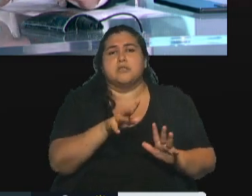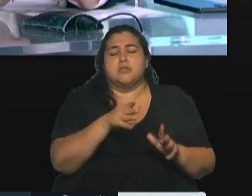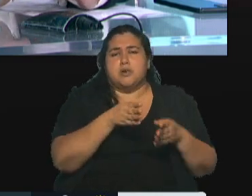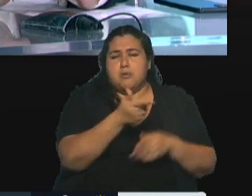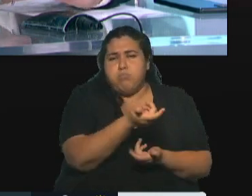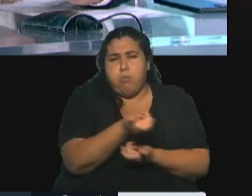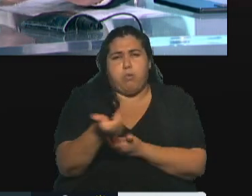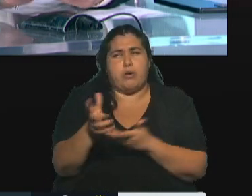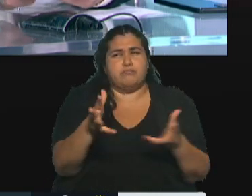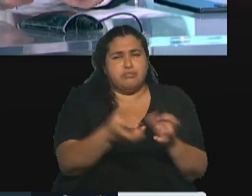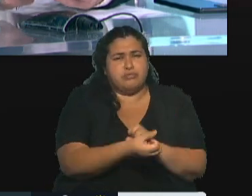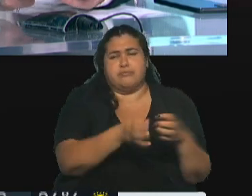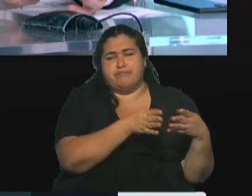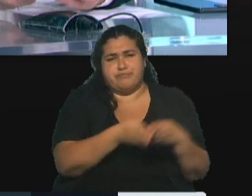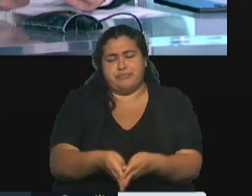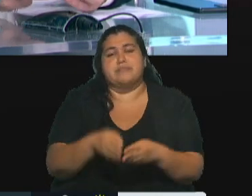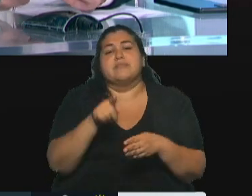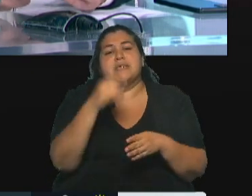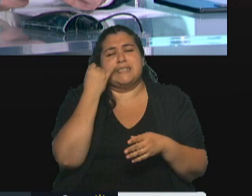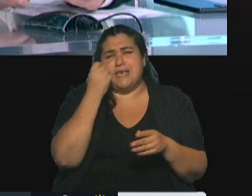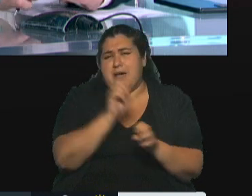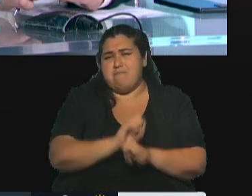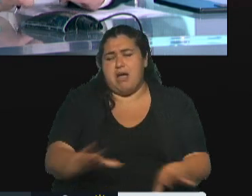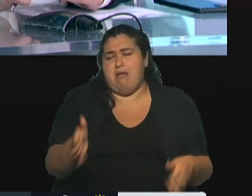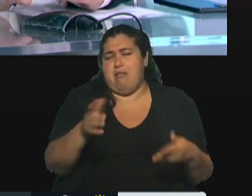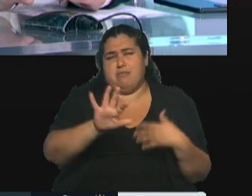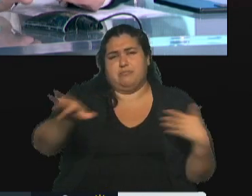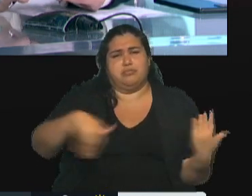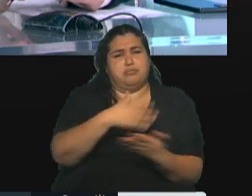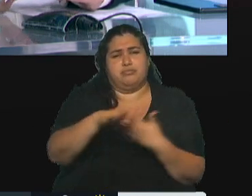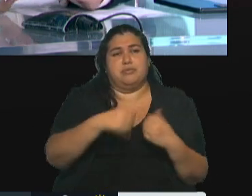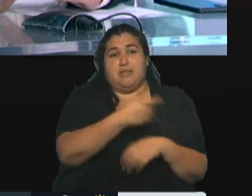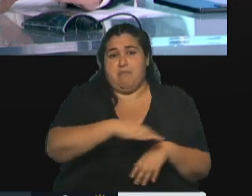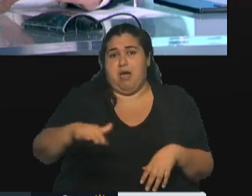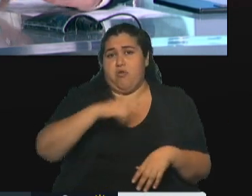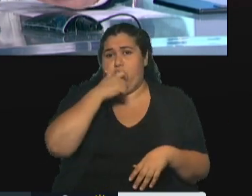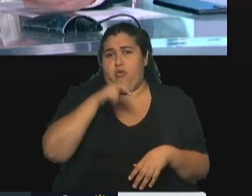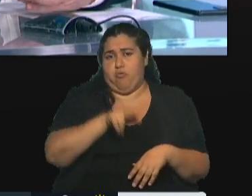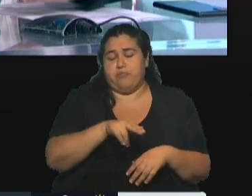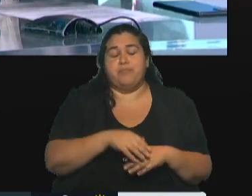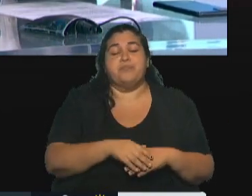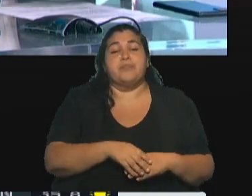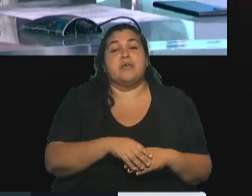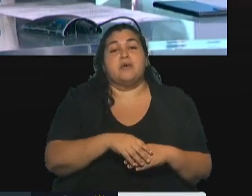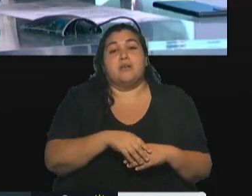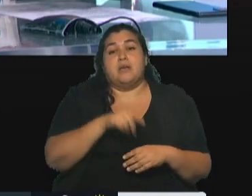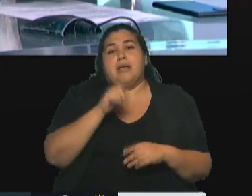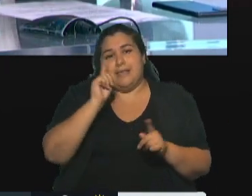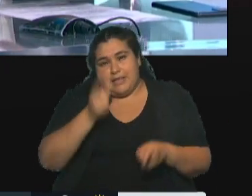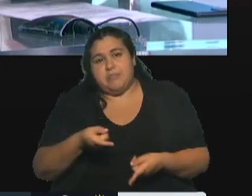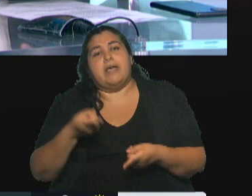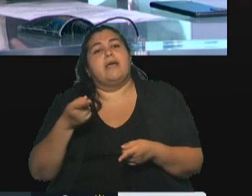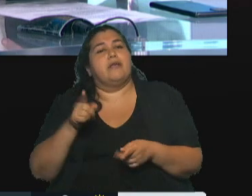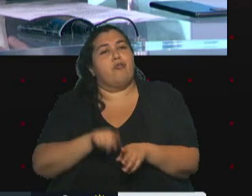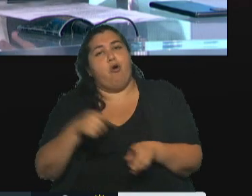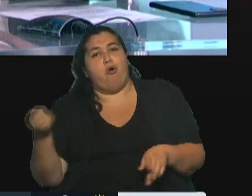ya perjudicado seriamente lo que es el tráfico comercial en el Mar Rojo. Lo cierto es que, a su vez, hay un conflicto